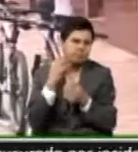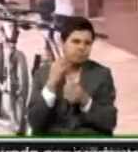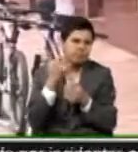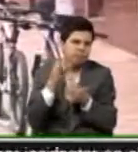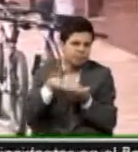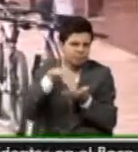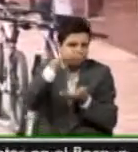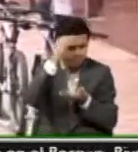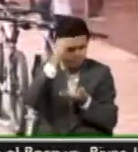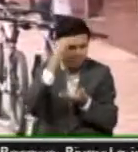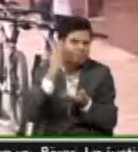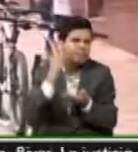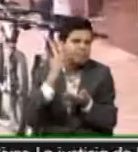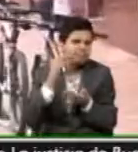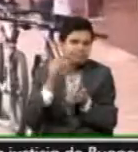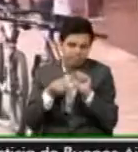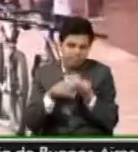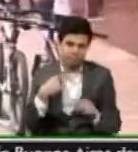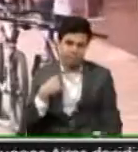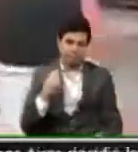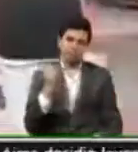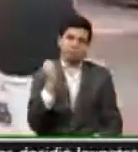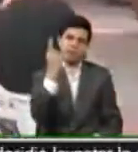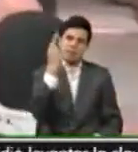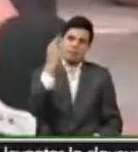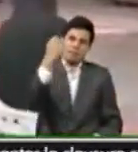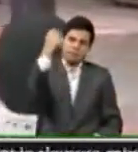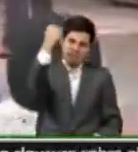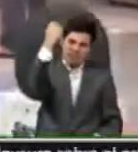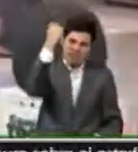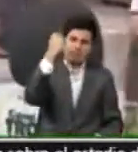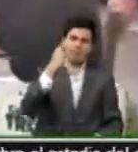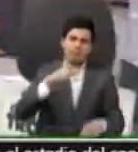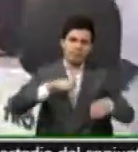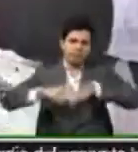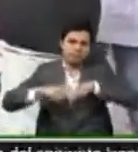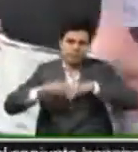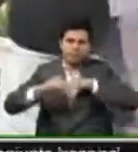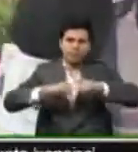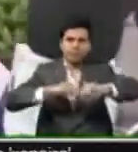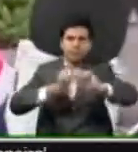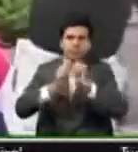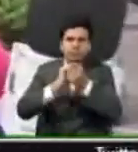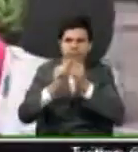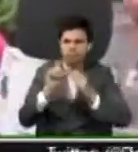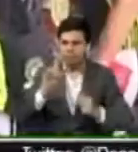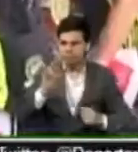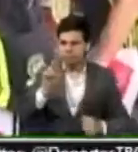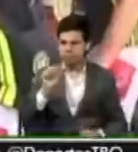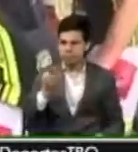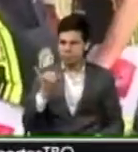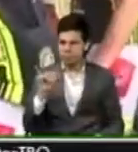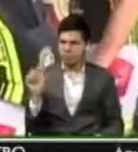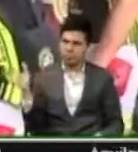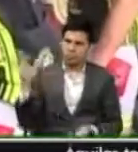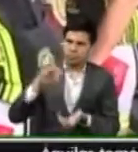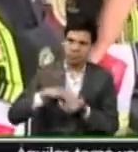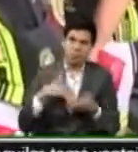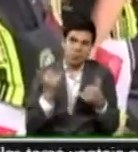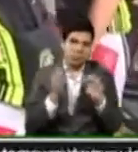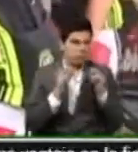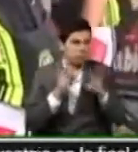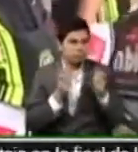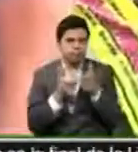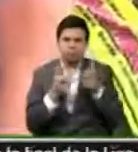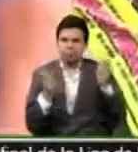y logré el primer lugar gracias a Dios el gestor deportivo del municipio de durania se mostró muy feliz por la respuesta